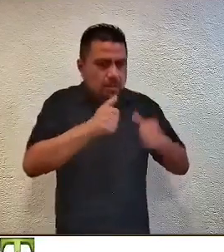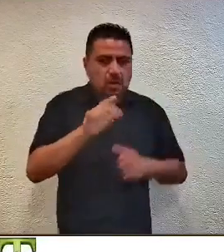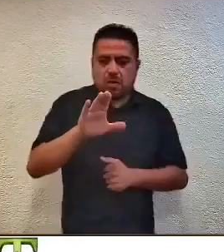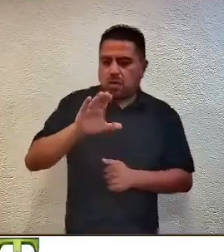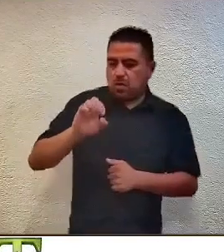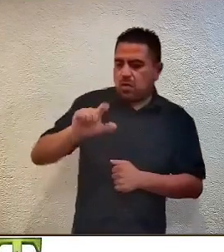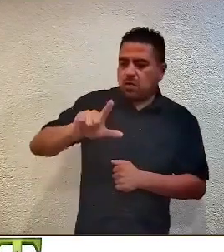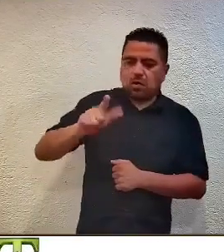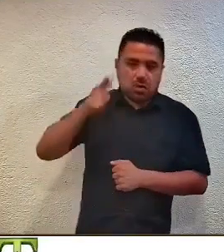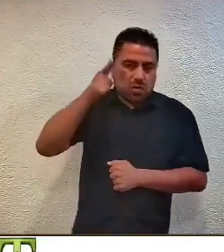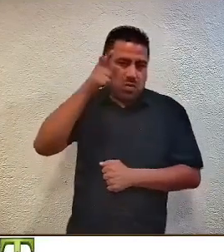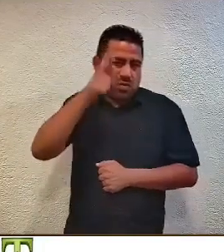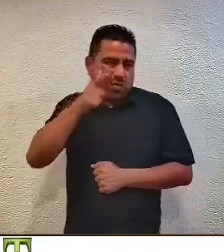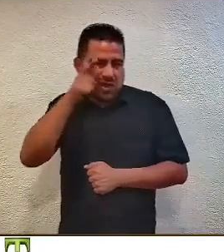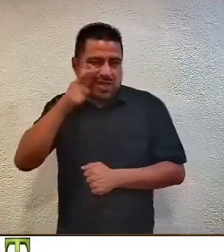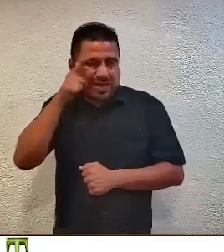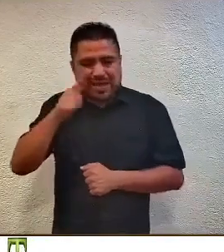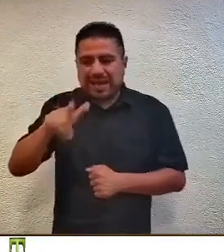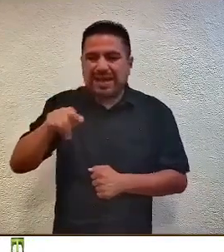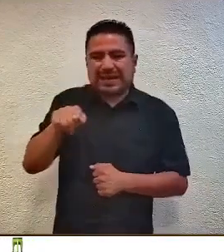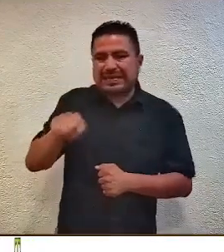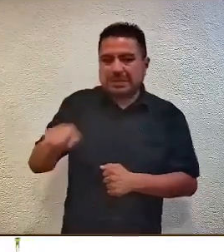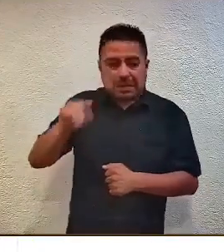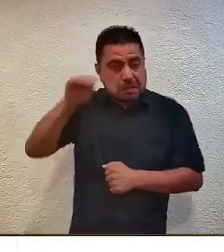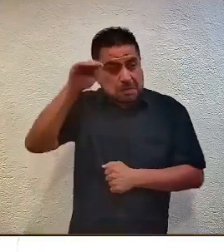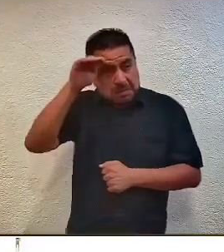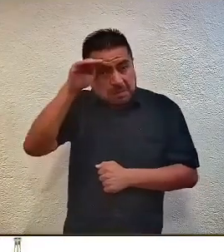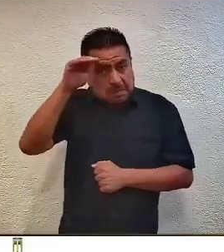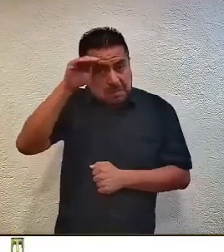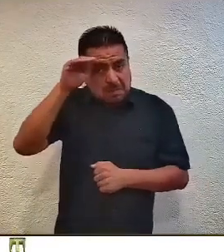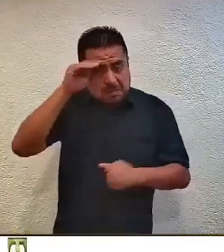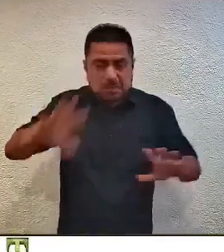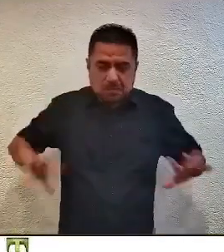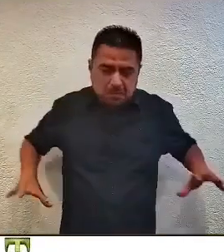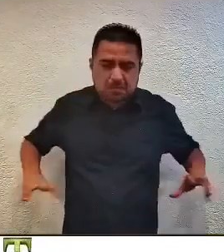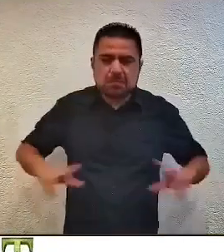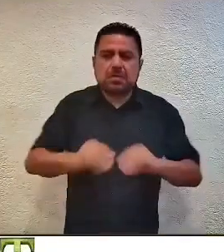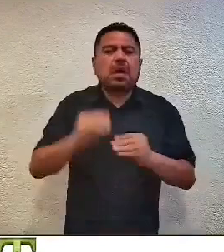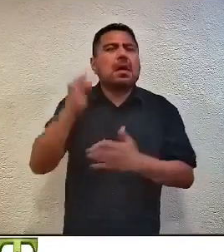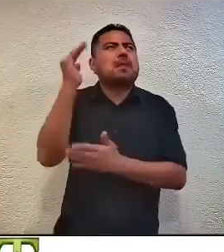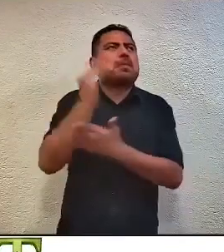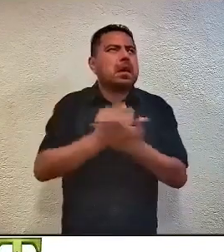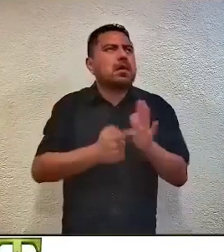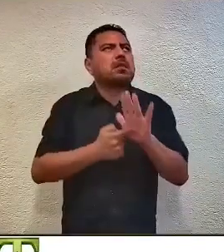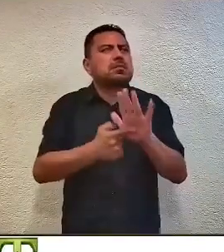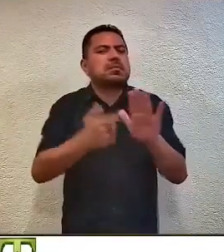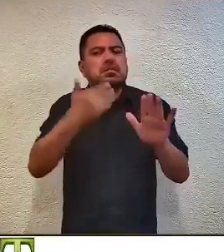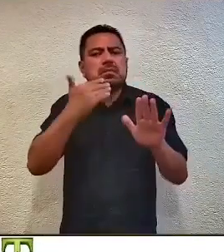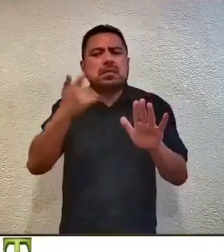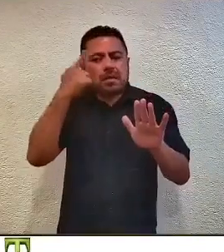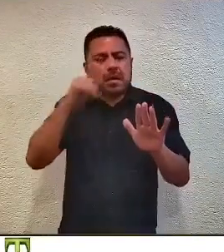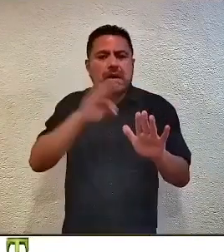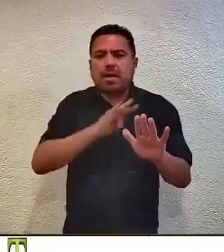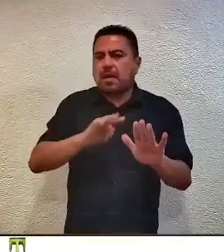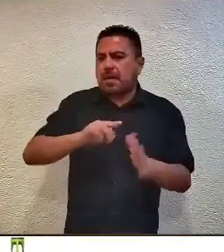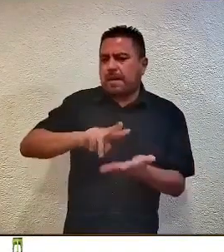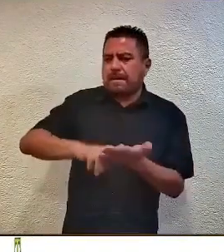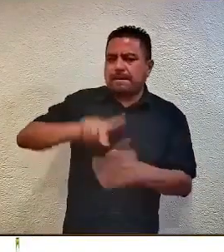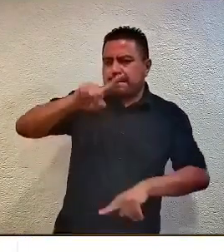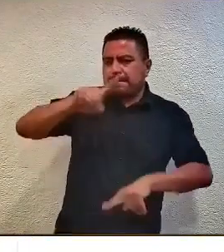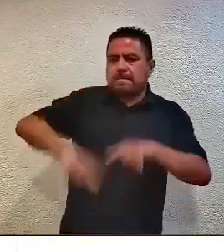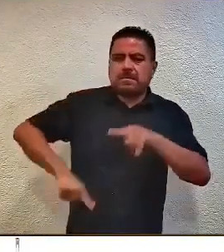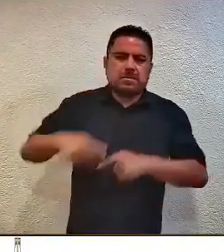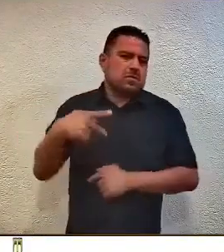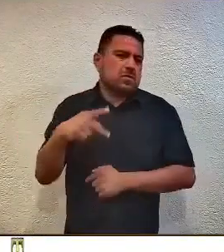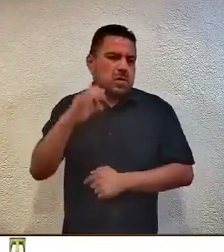de Metlactono Guerrero, al considerar que reúne los elementos mínimos requeridos para su validez,